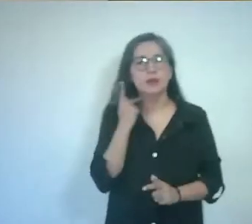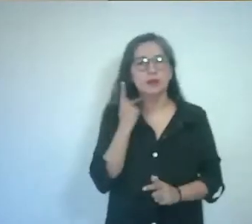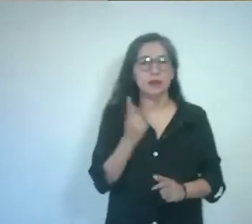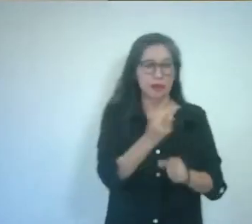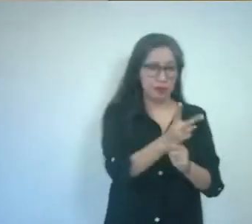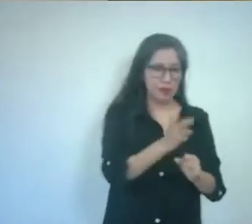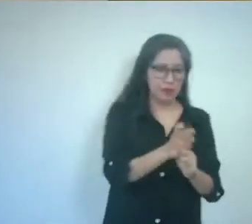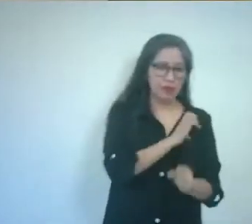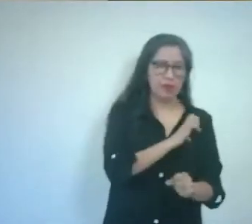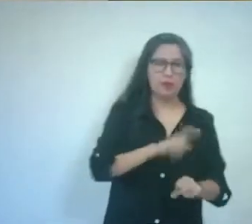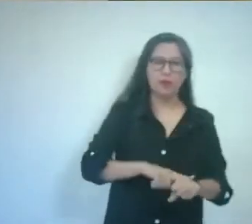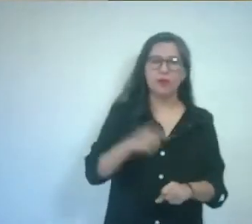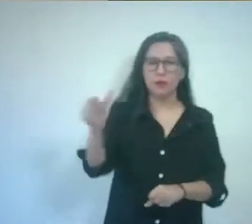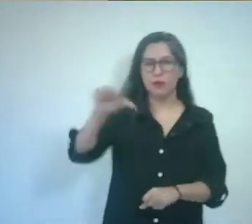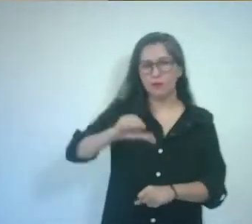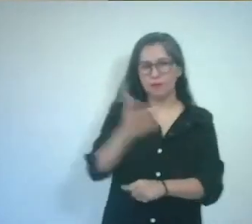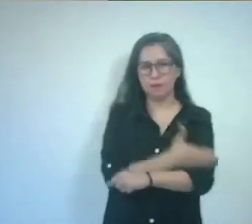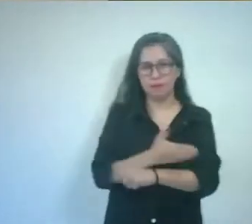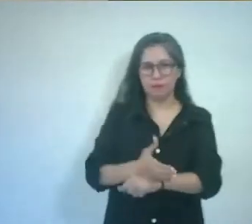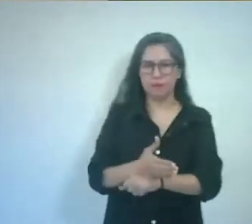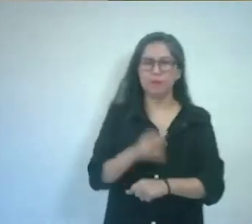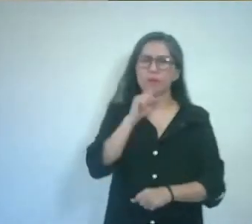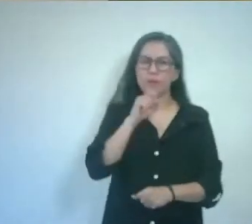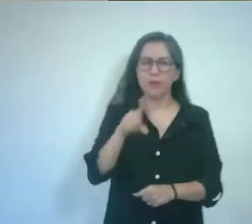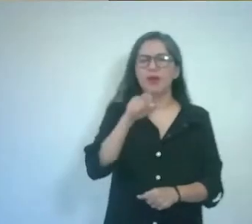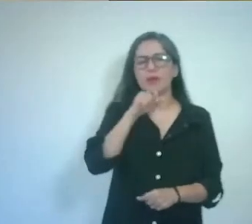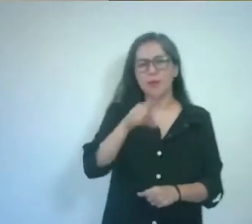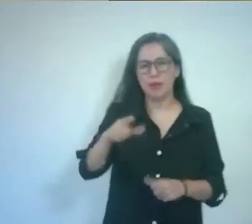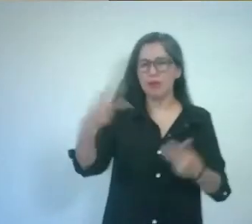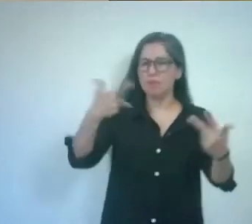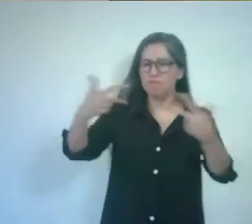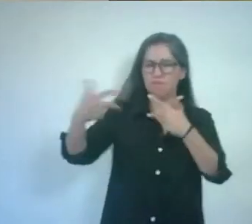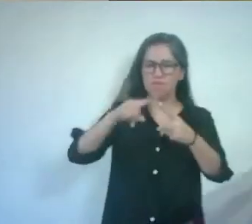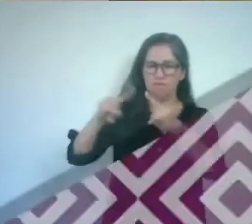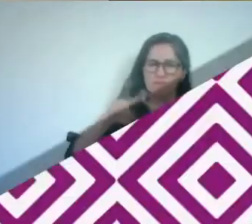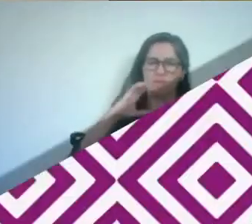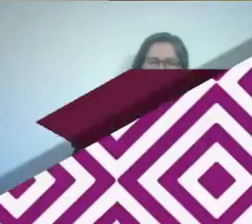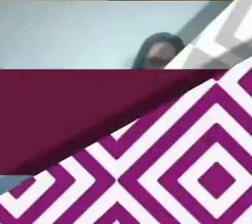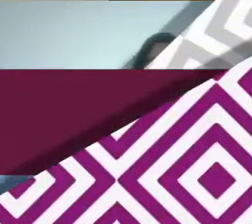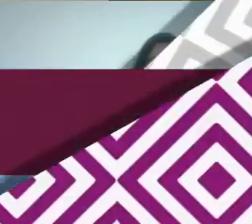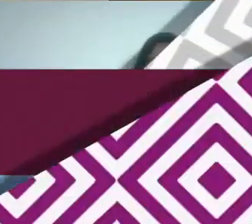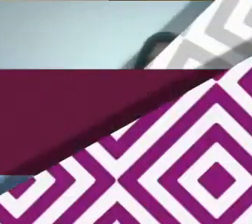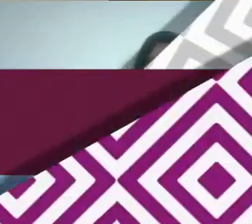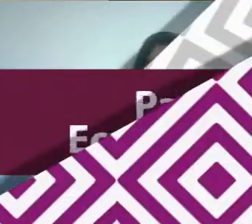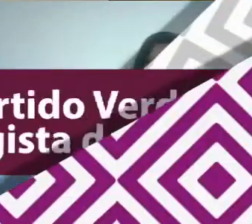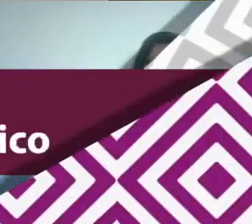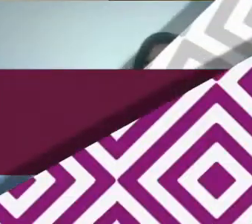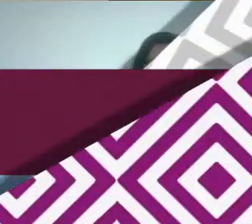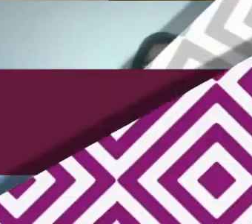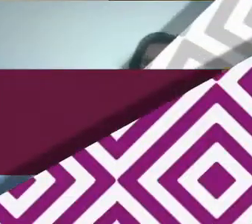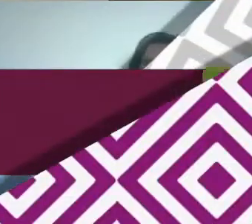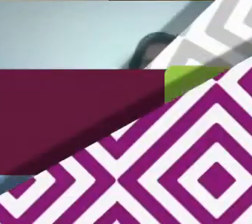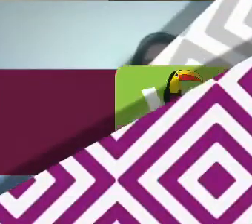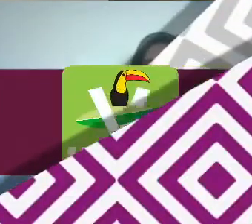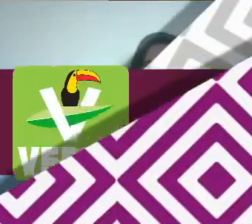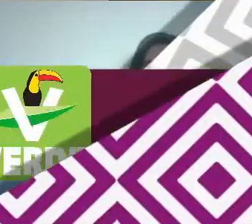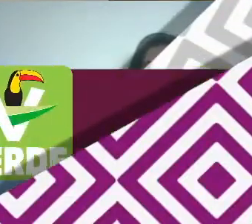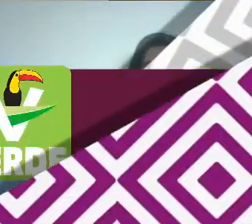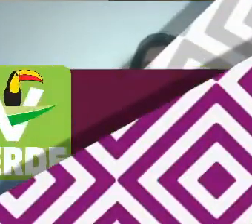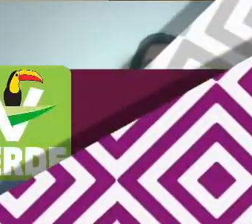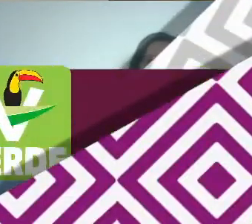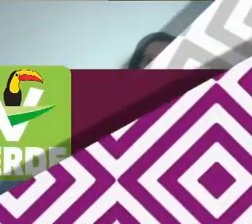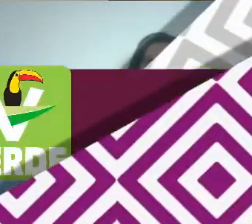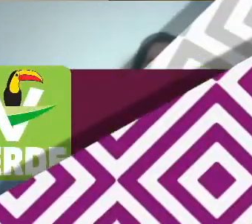invitados especiales que hoy nos acompañan y desde luego a los medios de comunicación, a la gente que nos sigue también esta transmisión a través de las